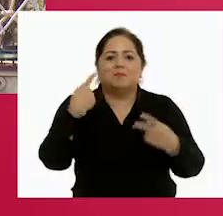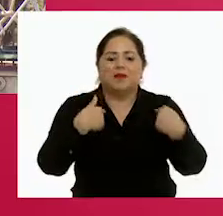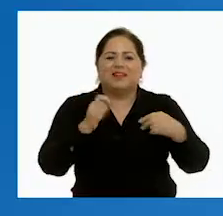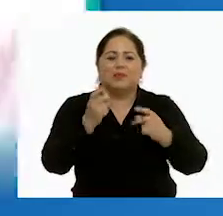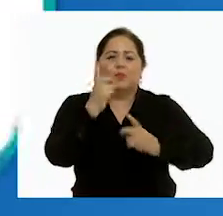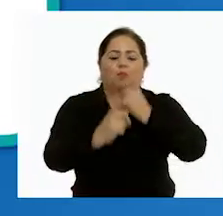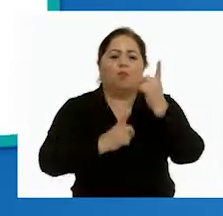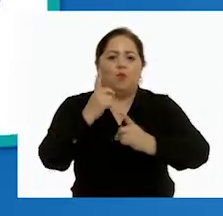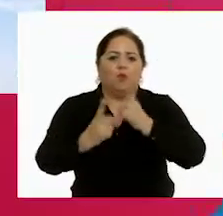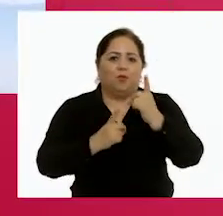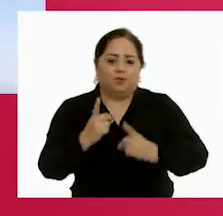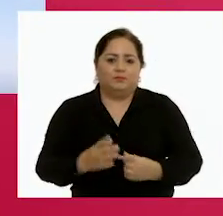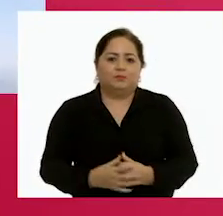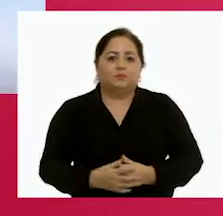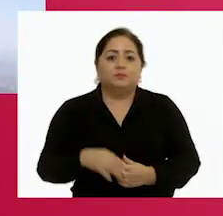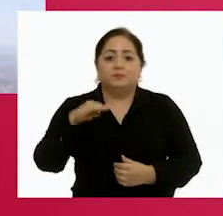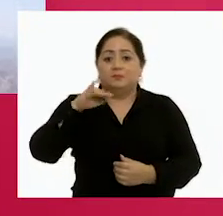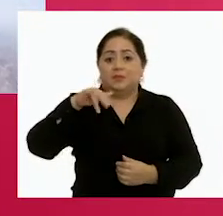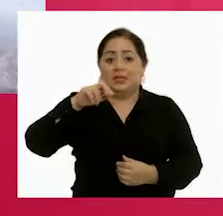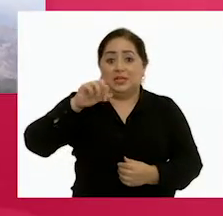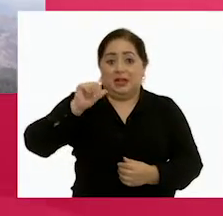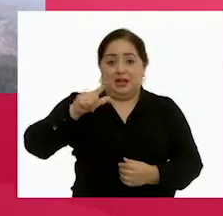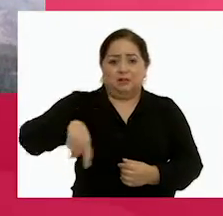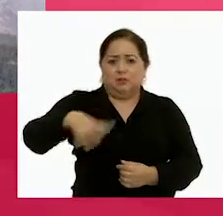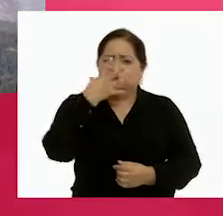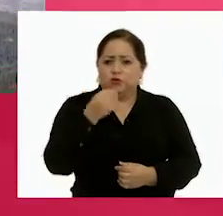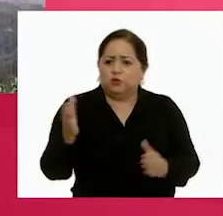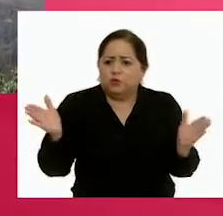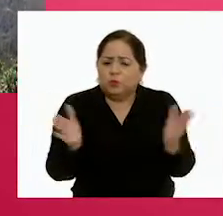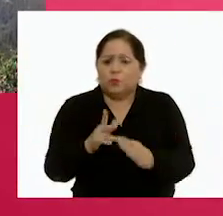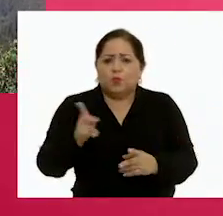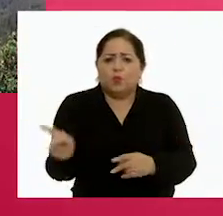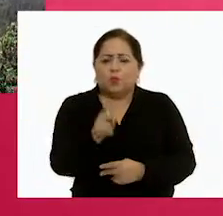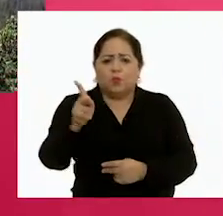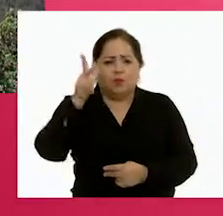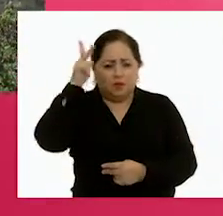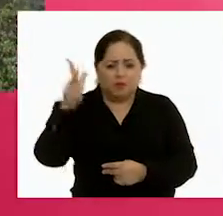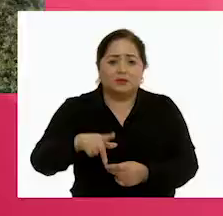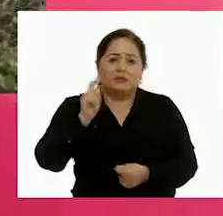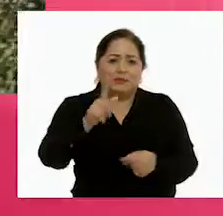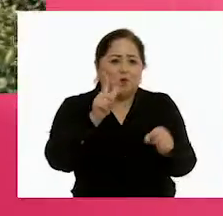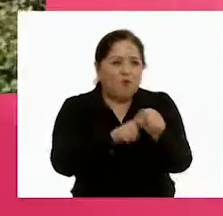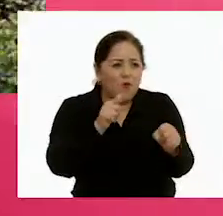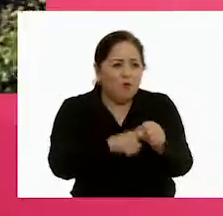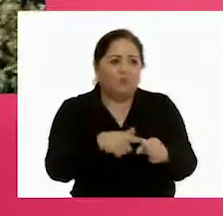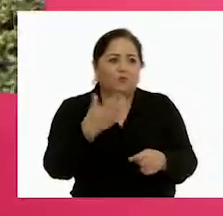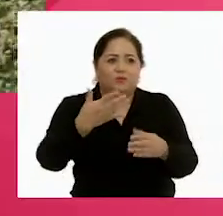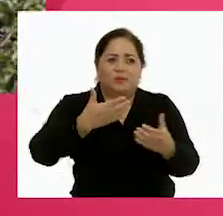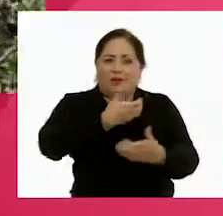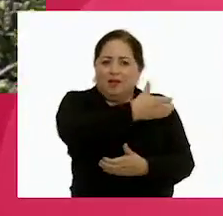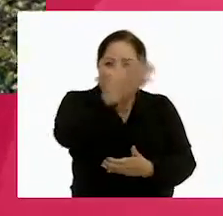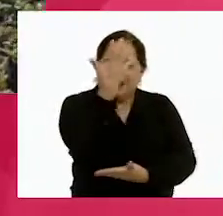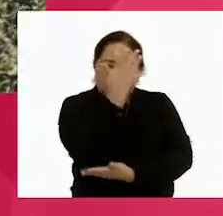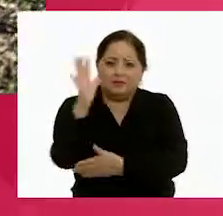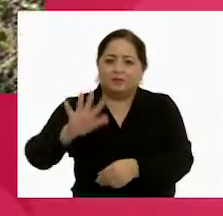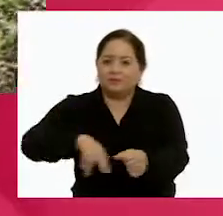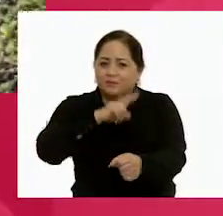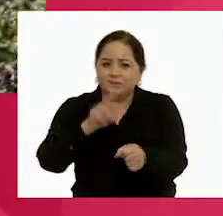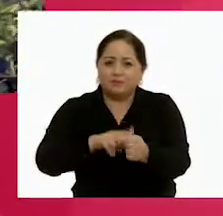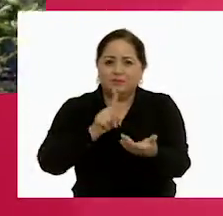deportes extremos. Mineral del Chico es un hermoso pueblo de Hidalgo donde la mezcla de su color, sus bosques, la